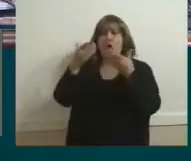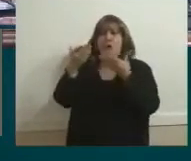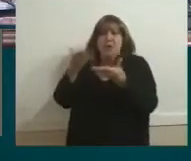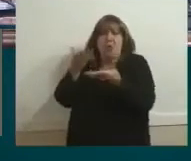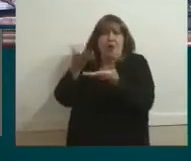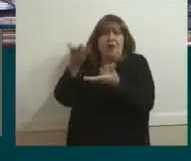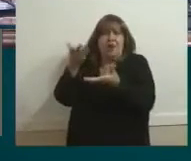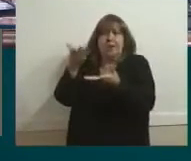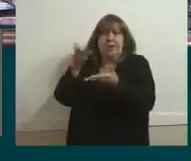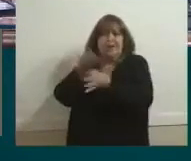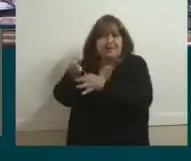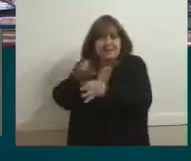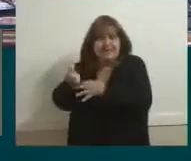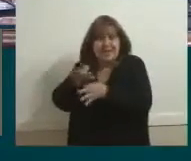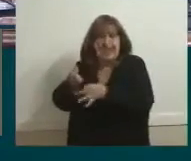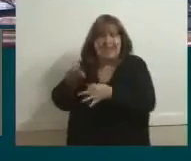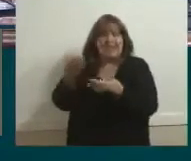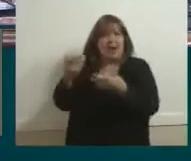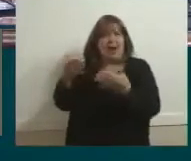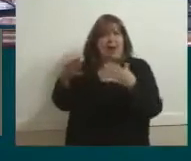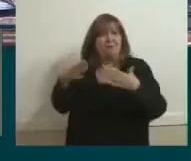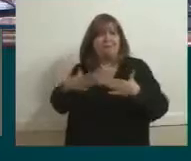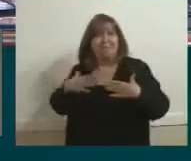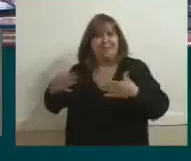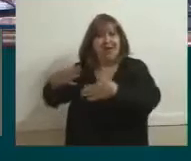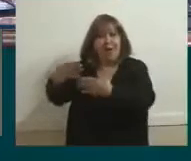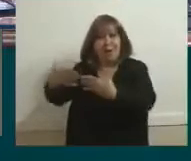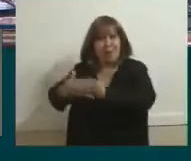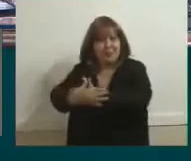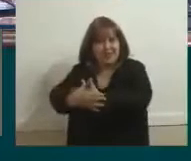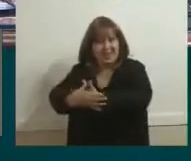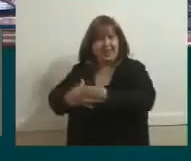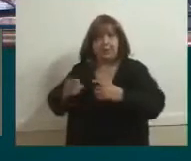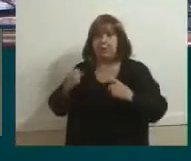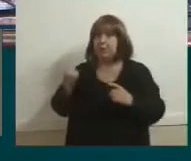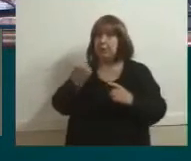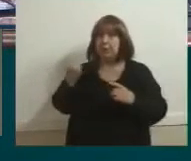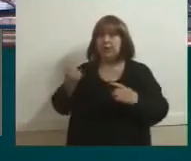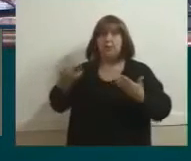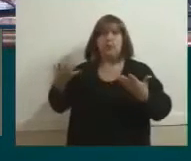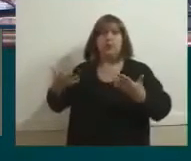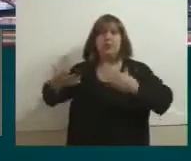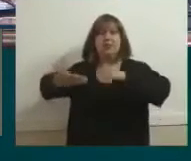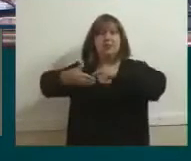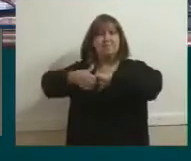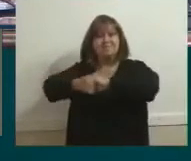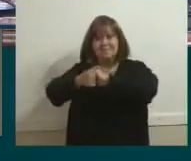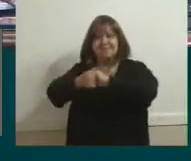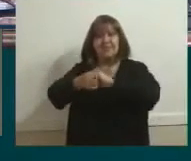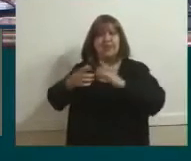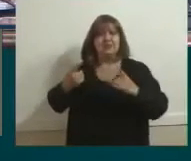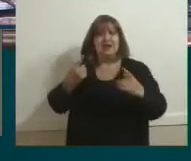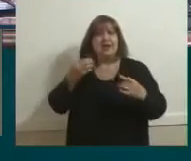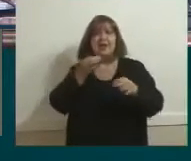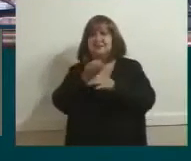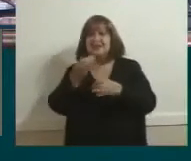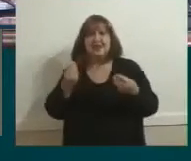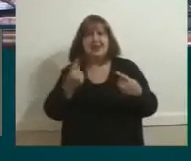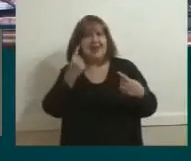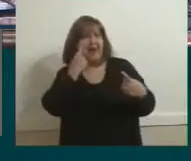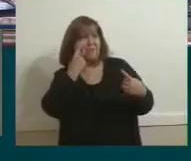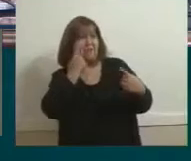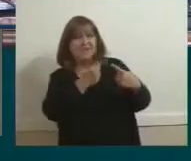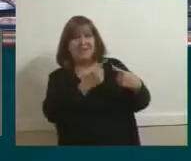pero también cumple el rol único a la hora de crear lazos sociales ya que enseña a vivir con los demás enseña a aprender